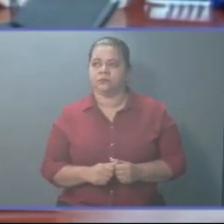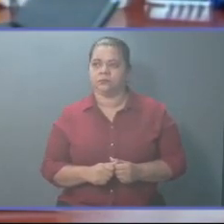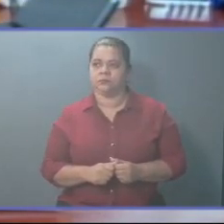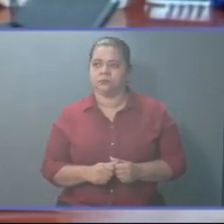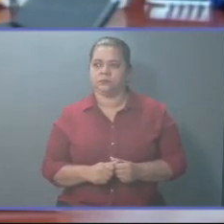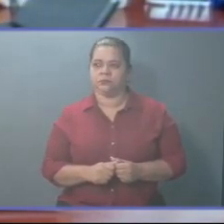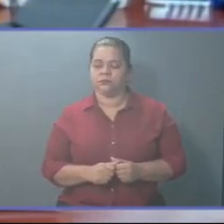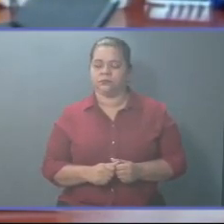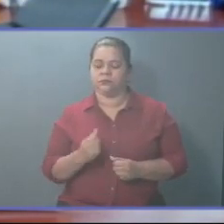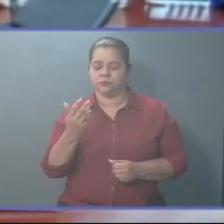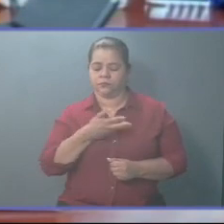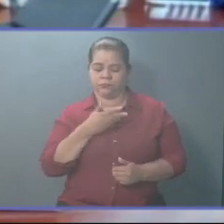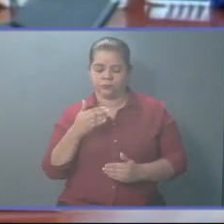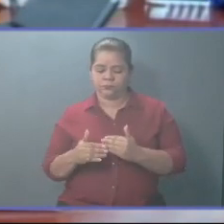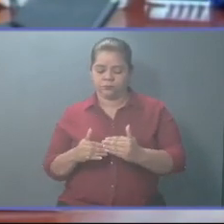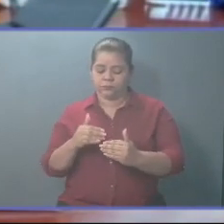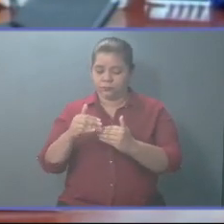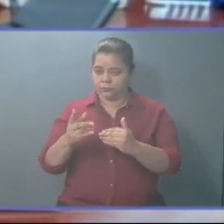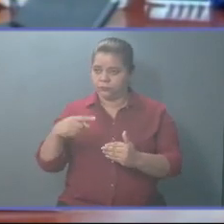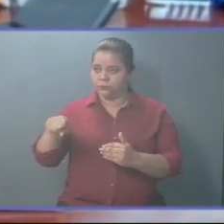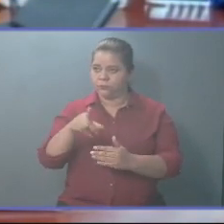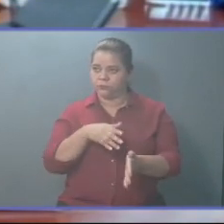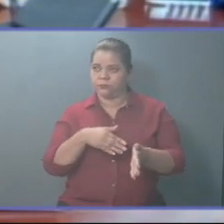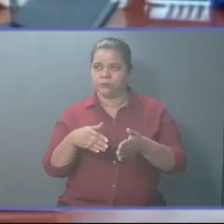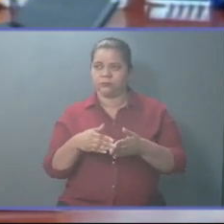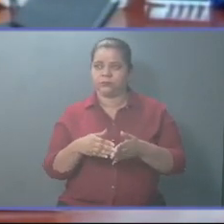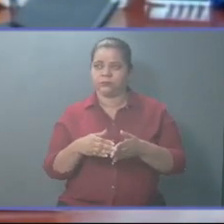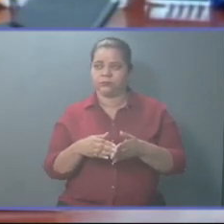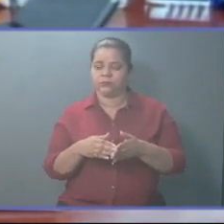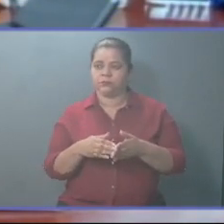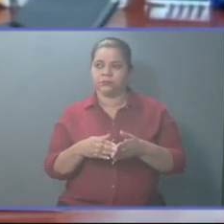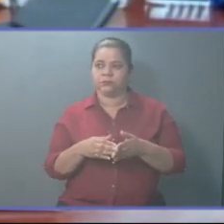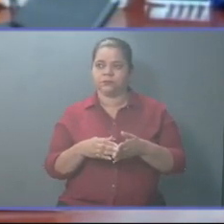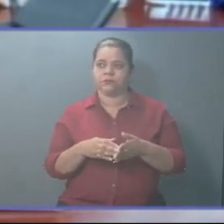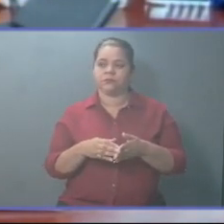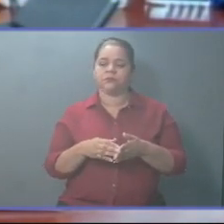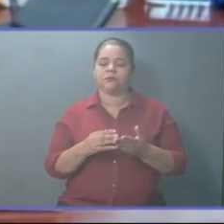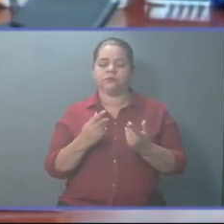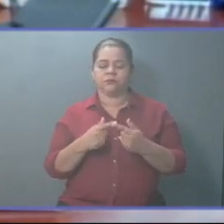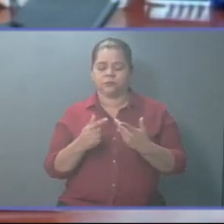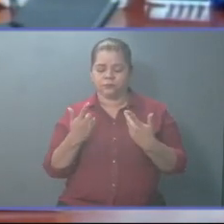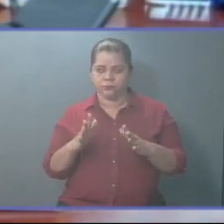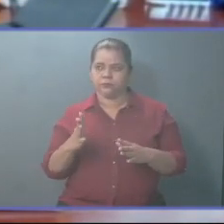el proceso que ustedes van a iniciar va